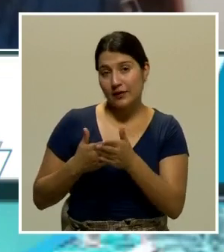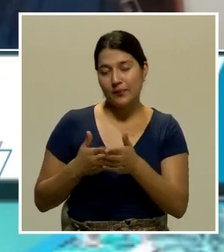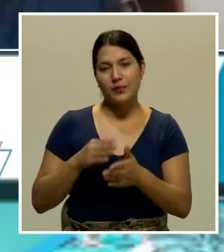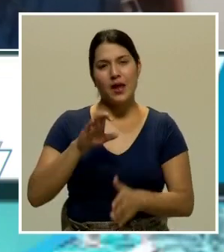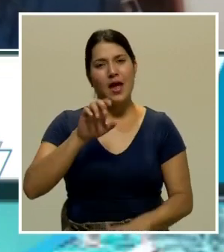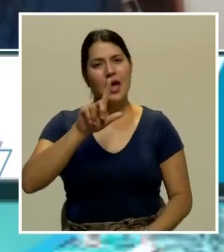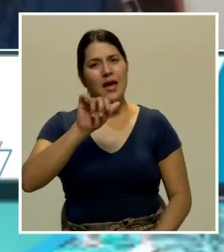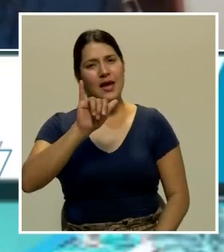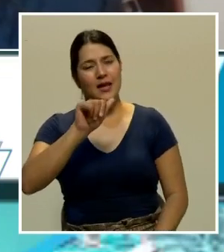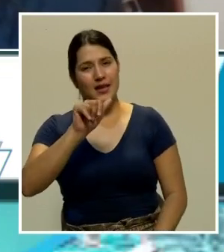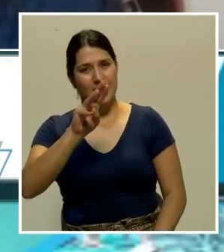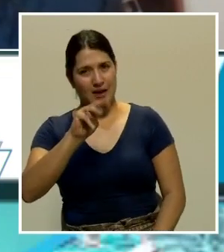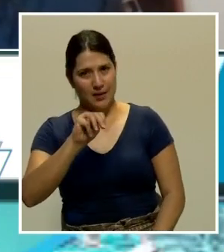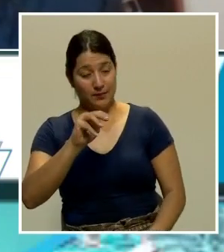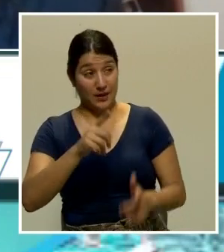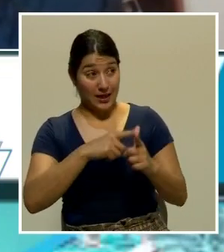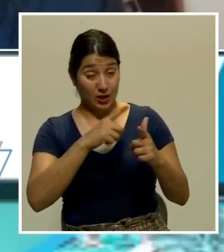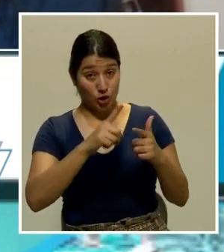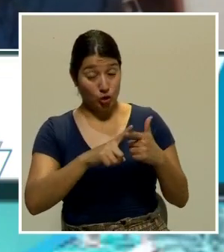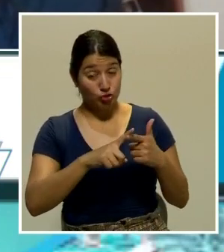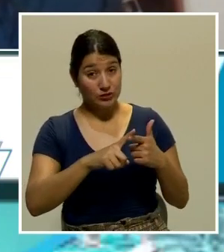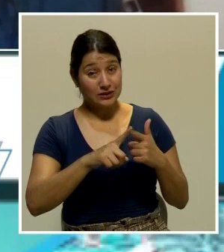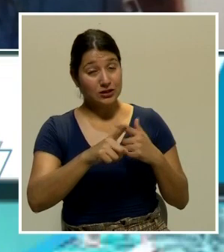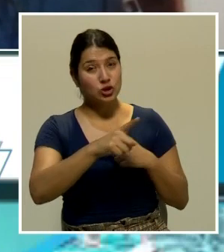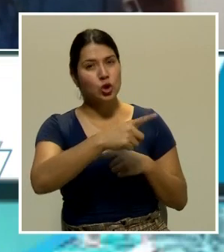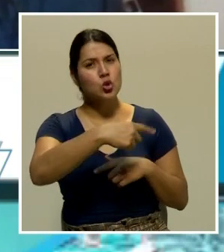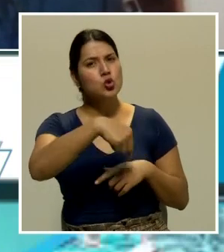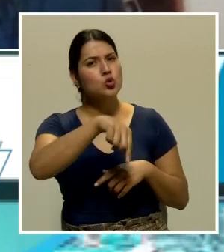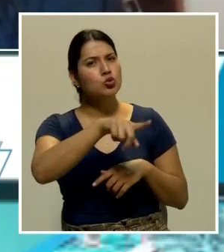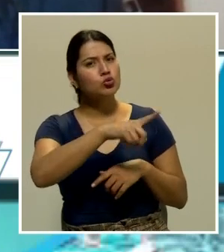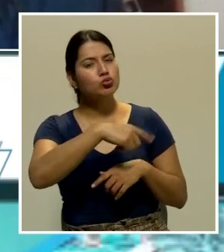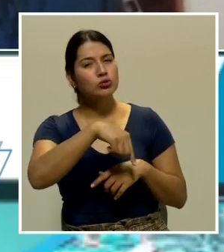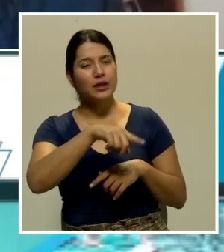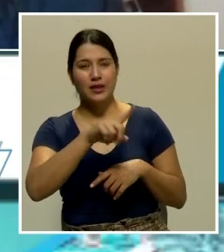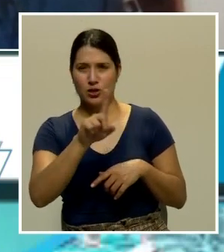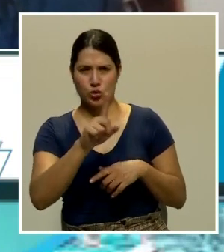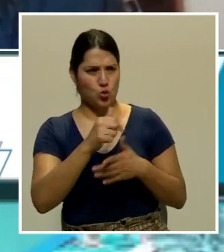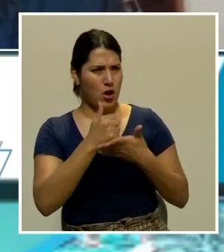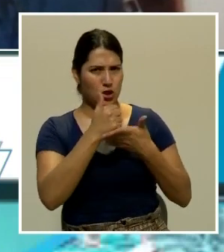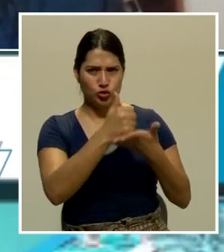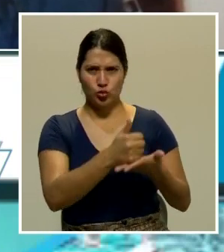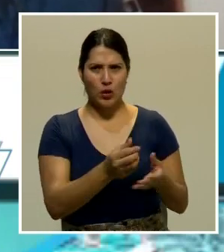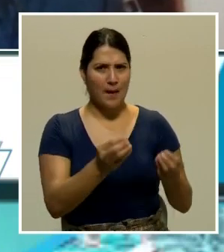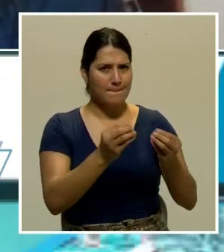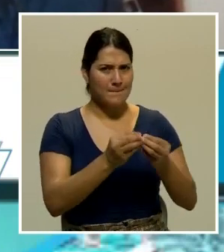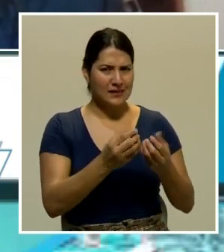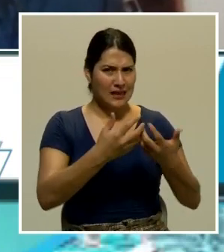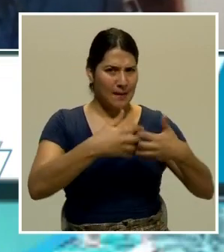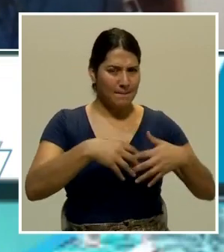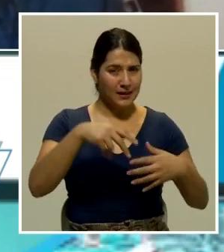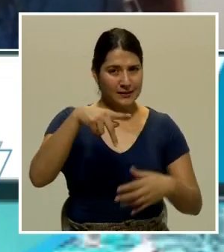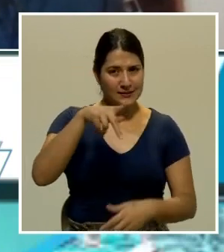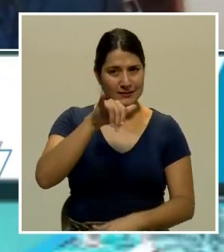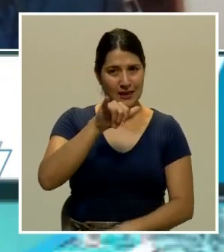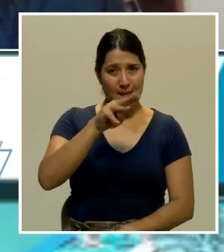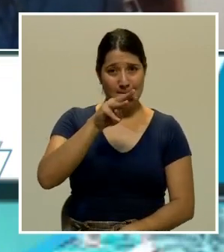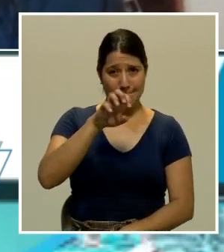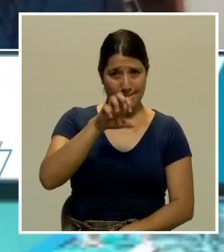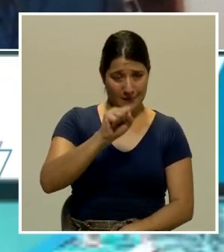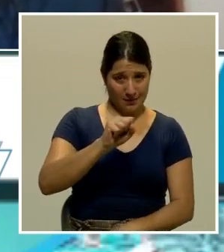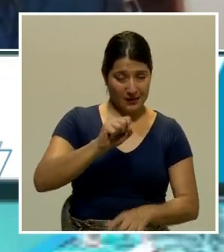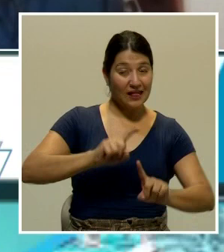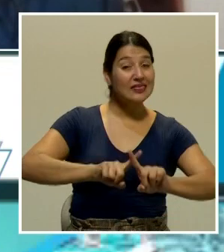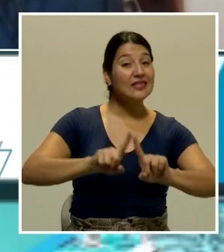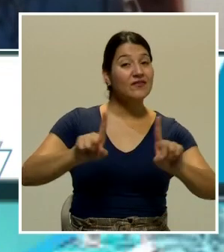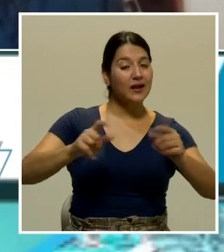Elian, entonces descartan completamente cualquier ayuda al sector de pymes diferenciado de lo que